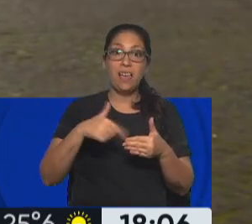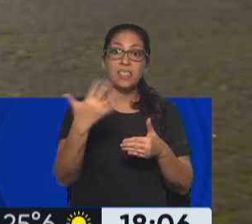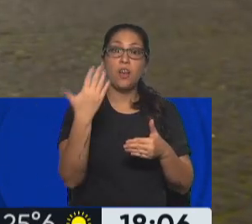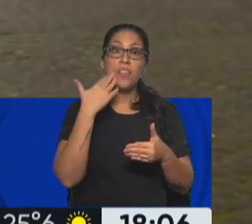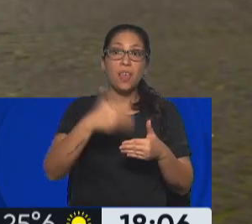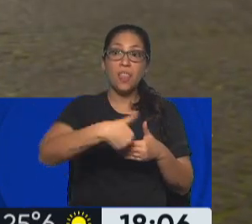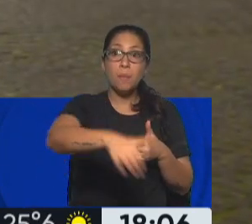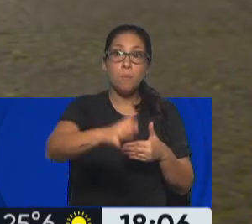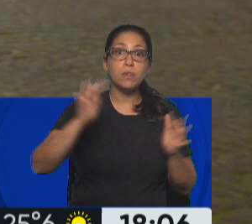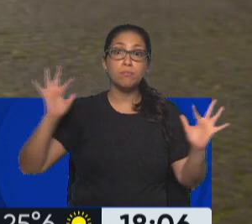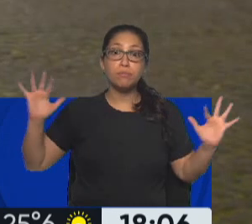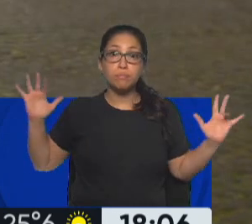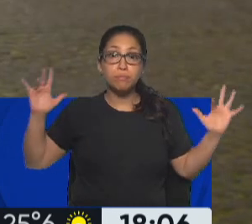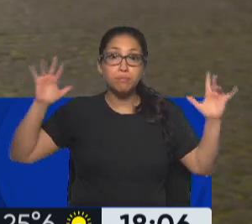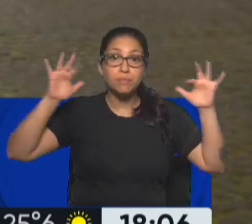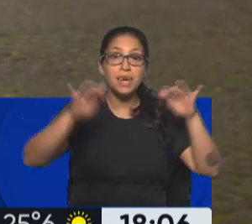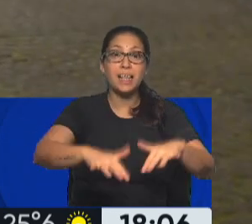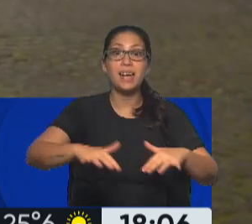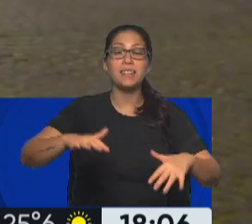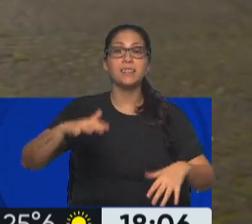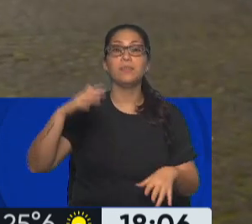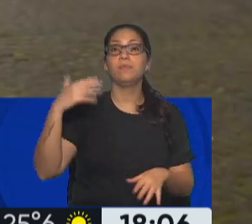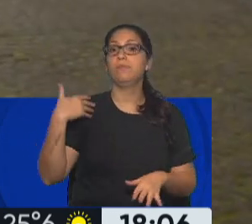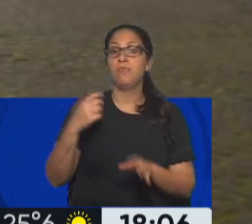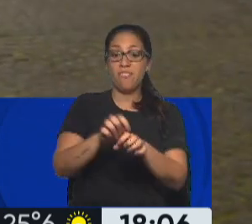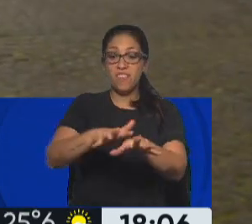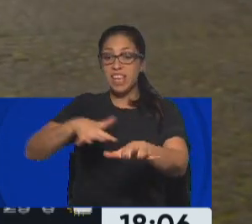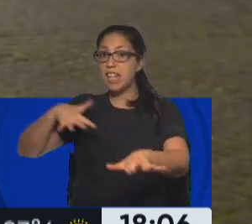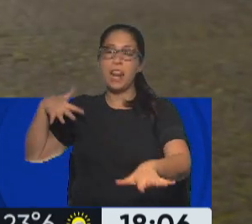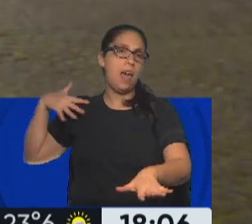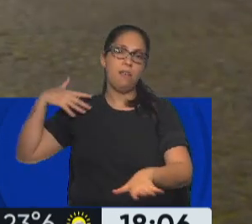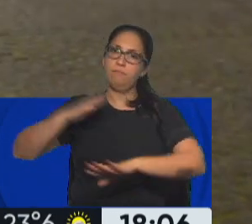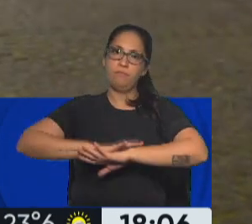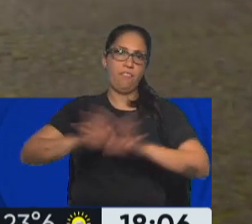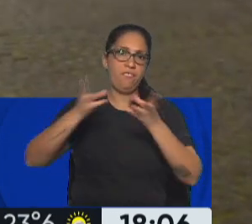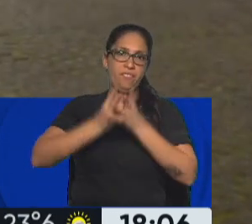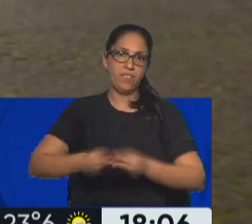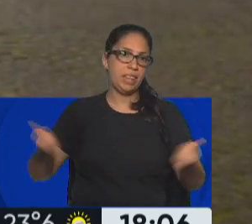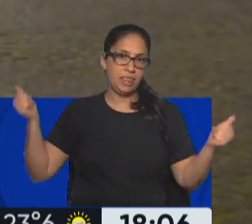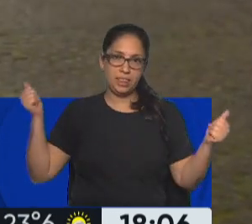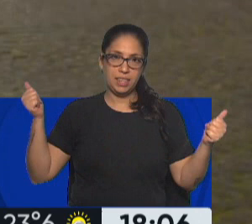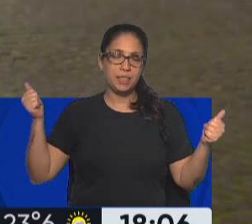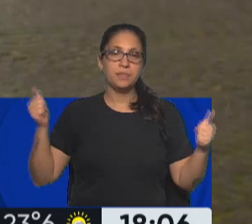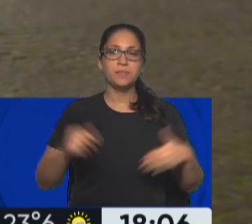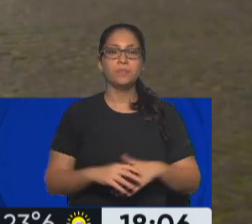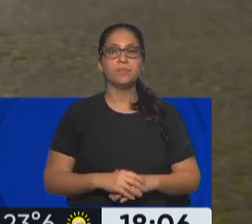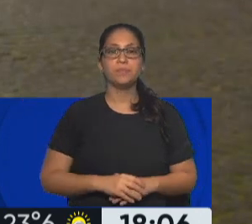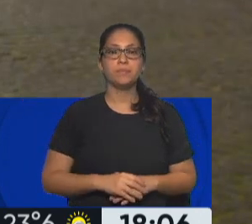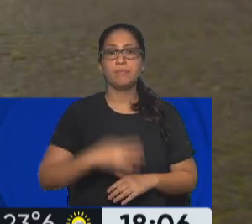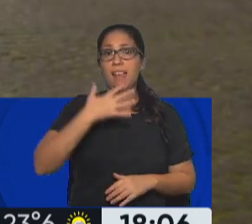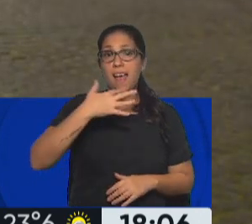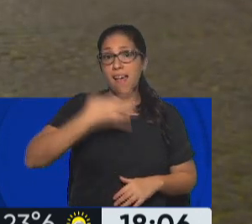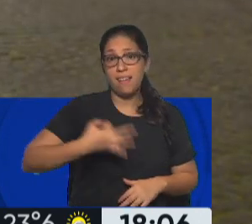ingresar a la plaza para continuar con esa cola interminable de los últimos días. La realidad es que no se